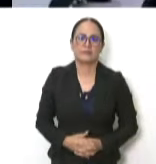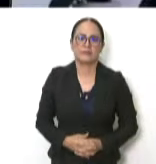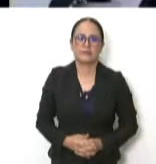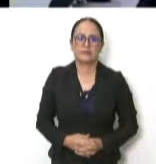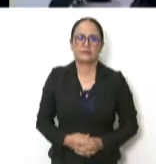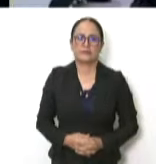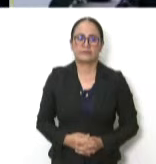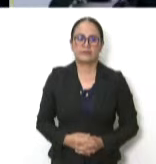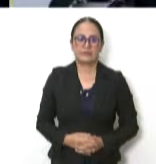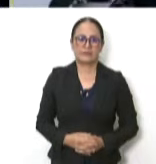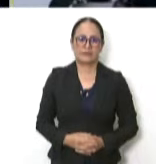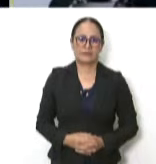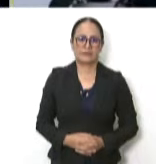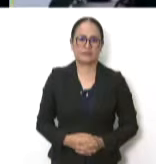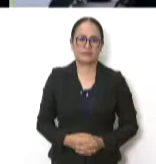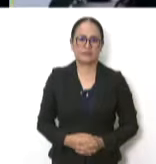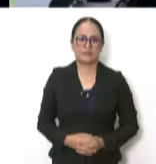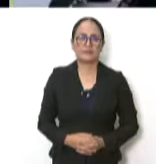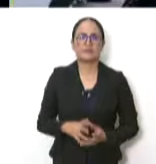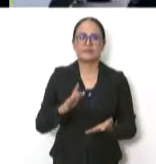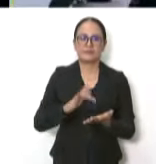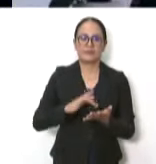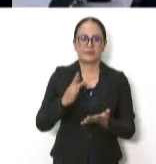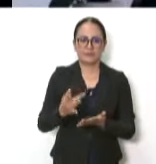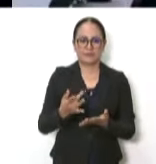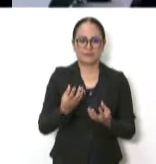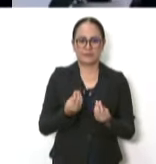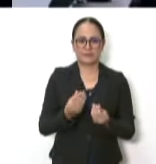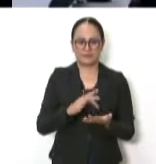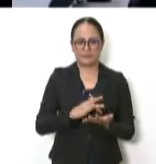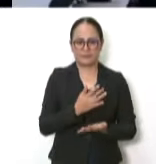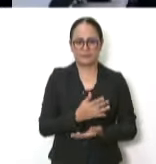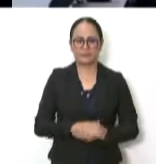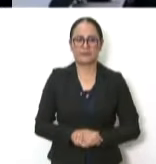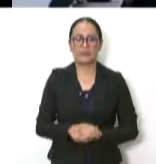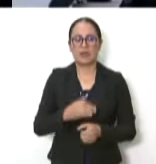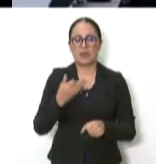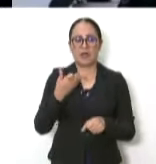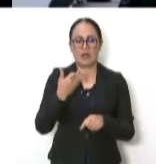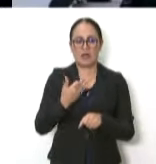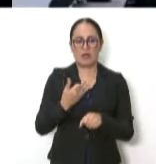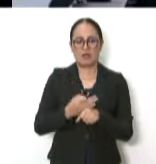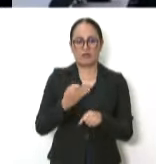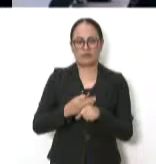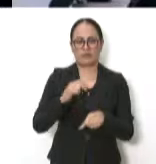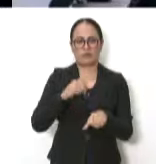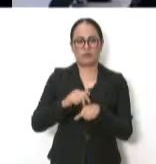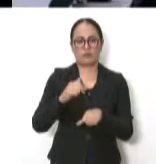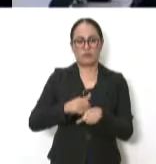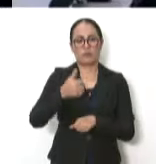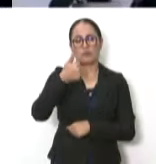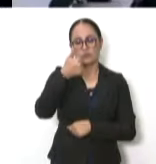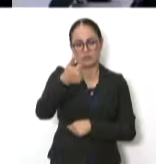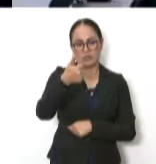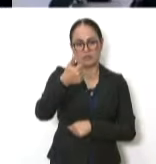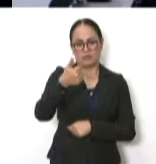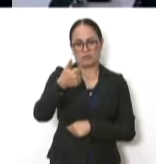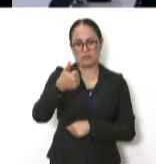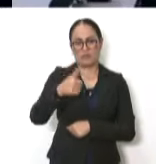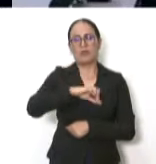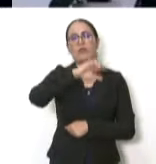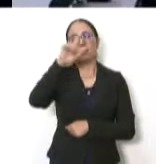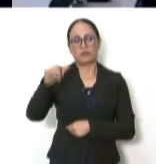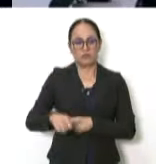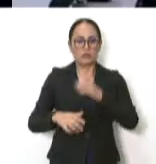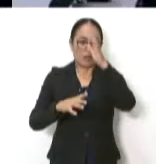Es cuanto. Muchas gracias, secretaria. Vamos a continuar con el sexto punto y el acuerdo